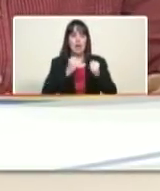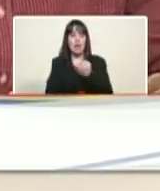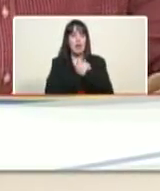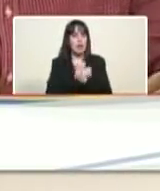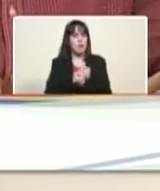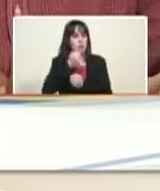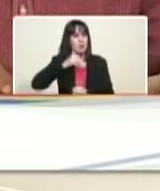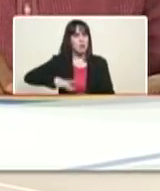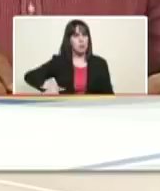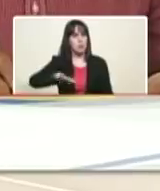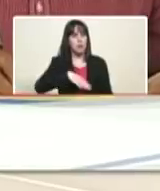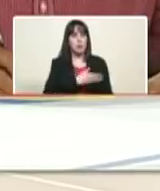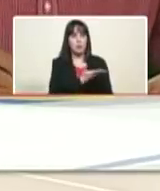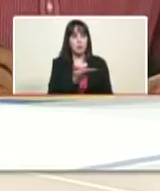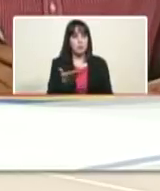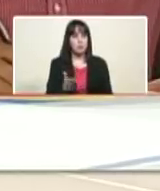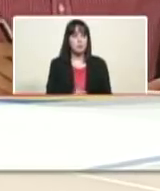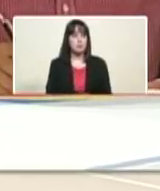Octavo lugar.